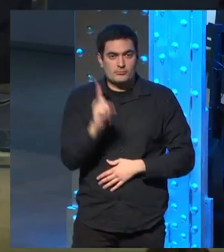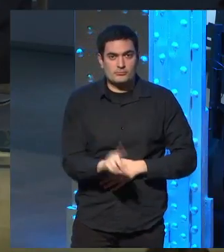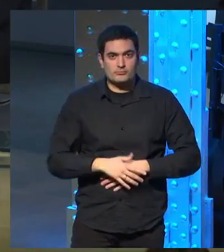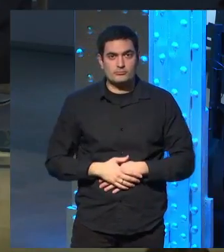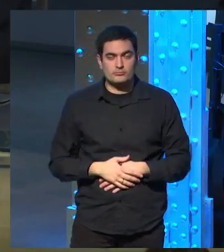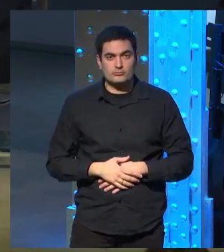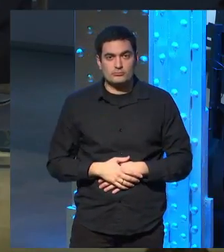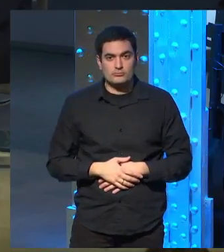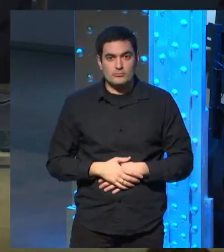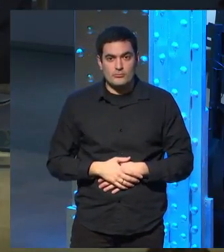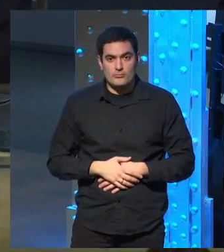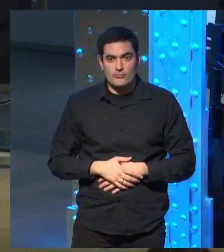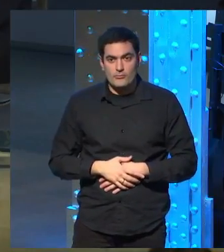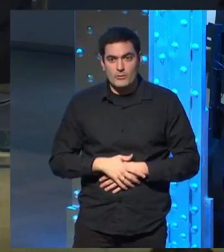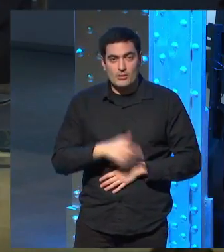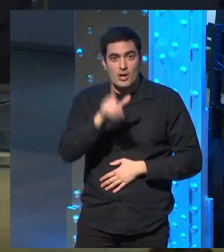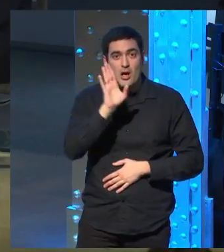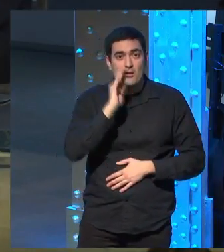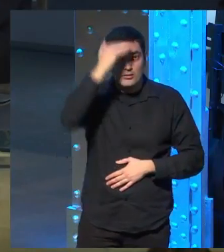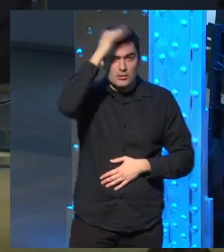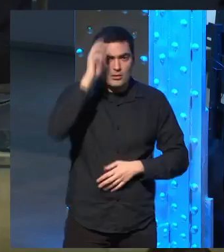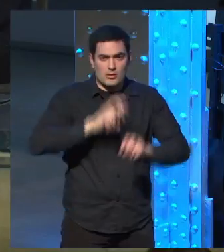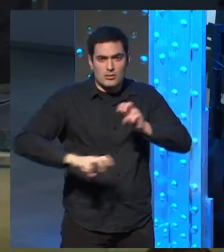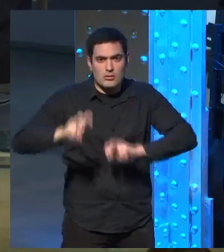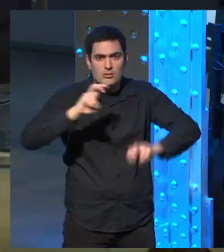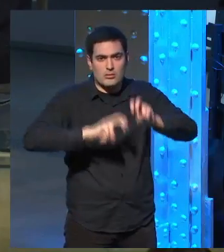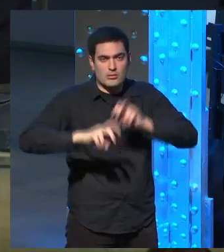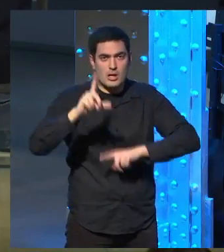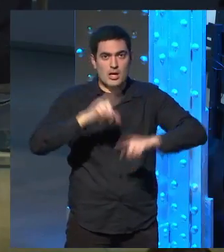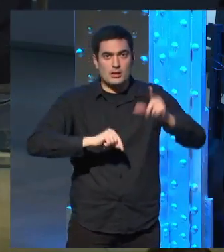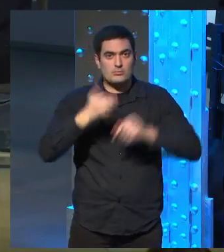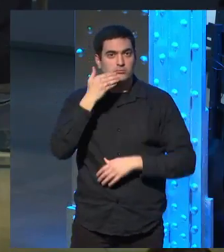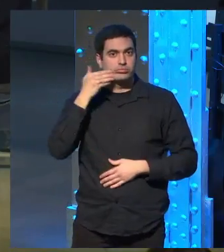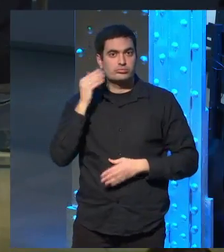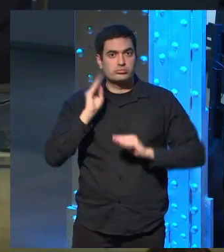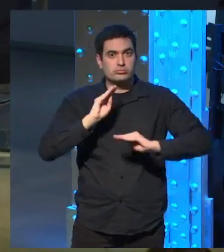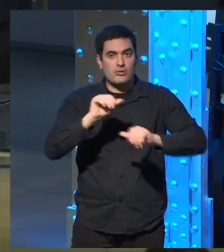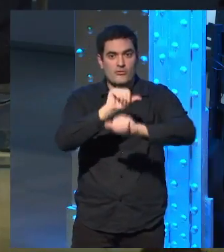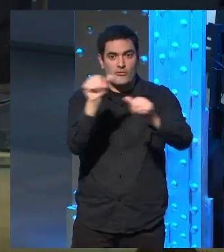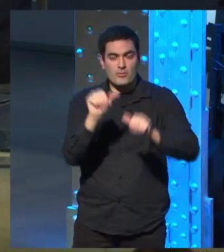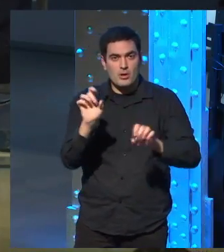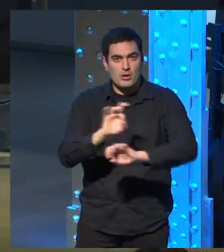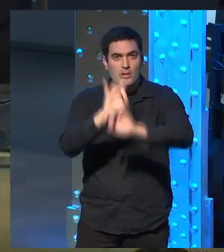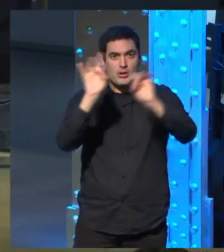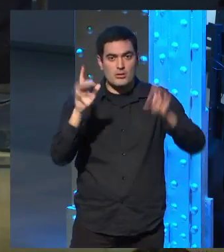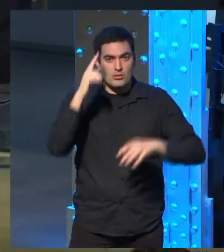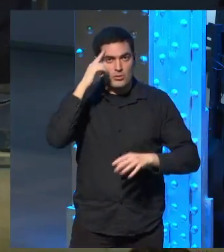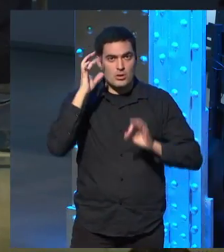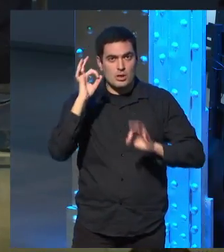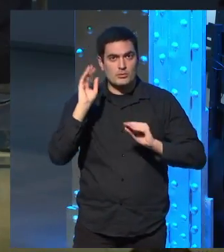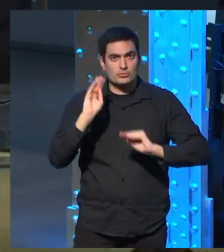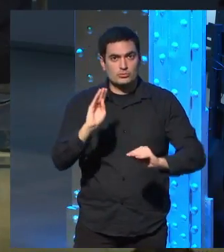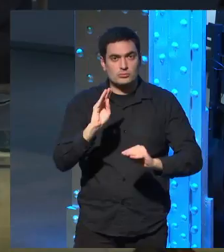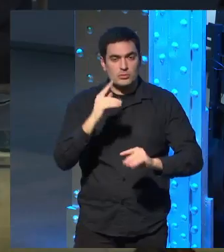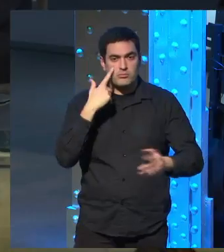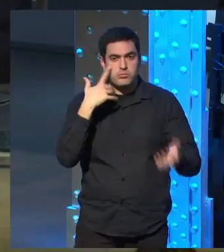Pero exactamente, él sí que buscó y explotó el estatus de estrella de una manera, Stravinsky quiero decir, ¿no? Claro. Muy bien, entonces